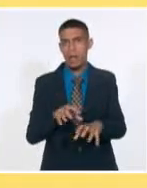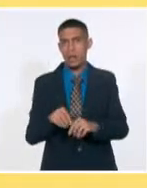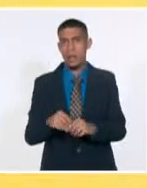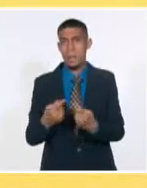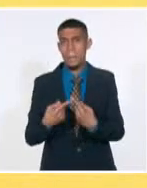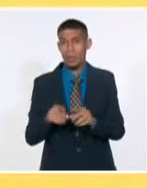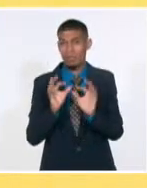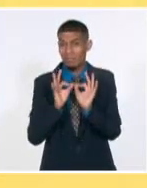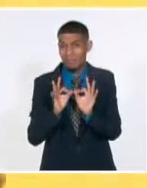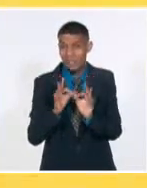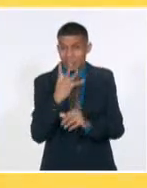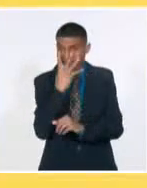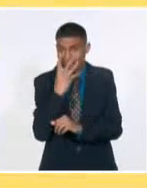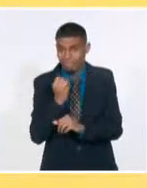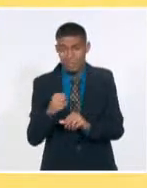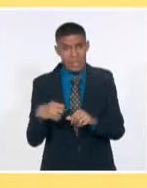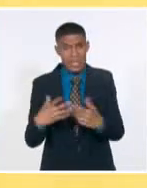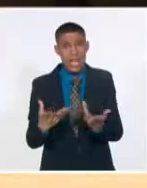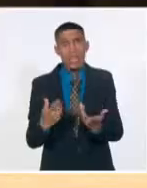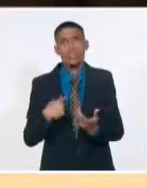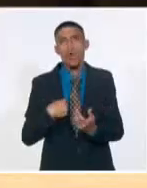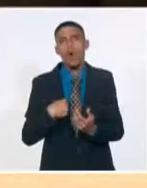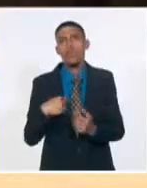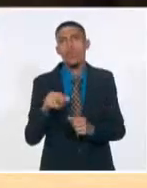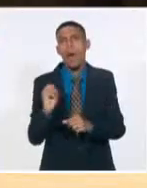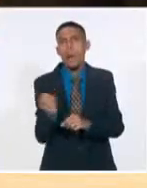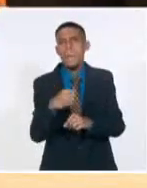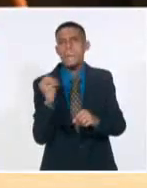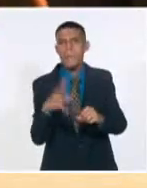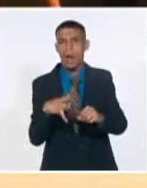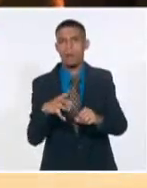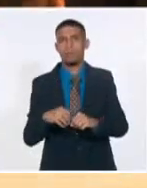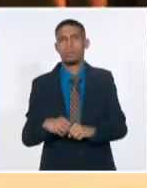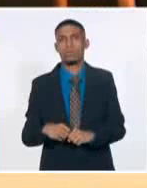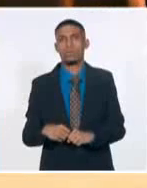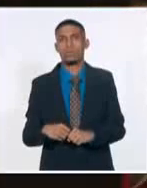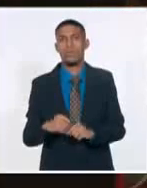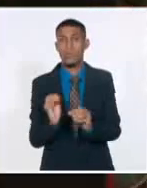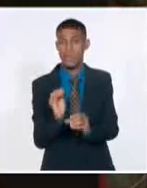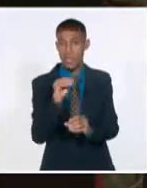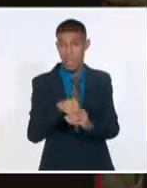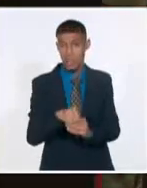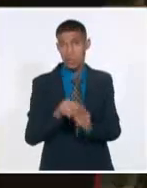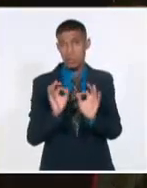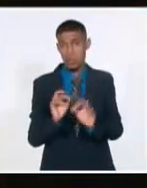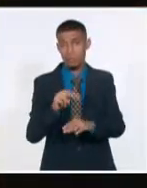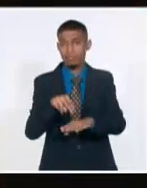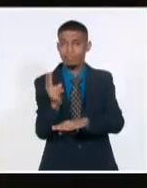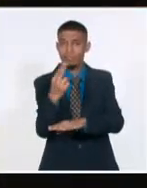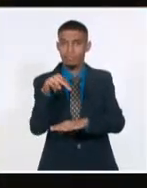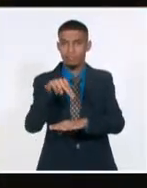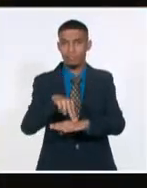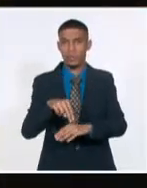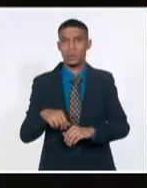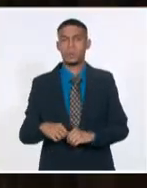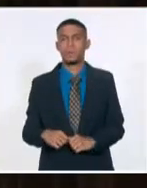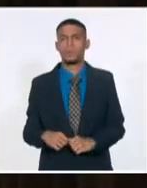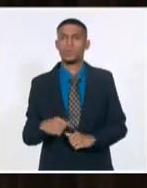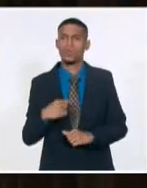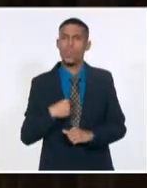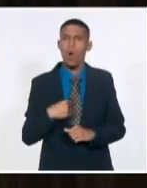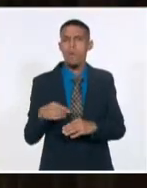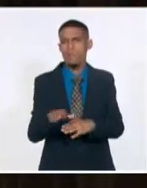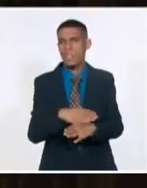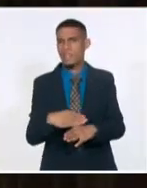quise es ser un mago, ser un artista dentro del Circo Nacional de Cuba. Hago aro volante, hago cinta